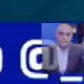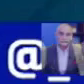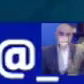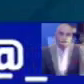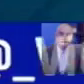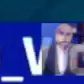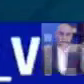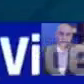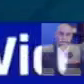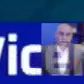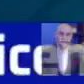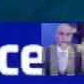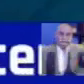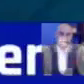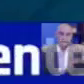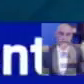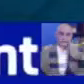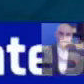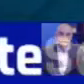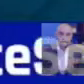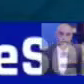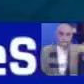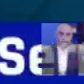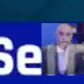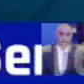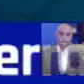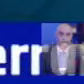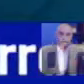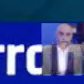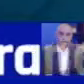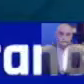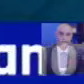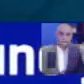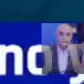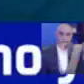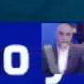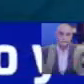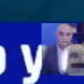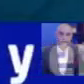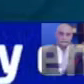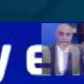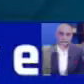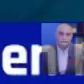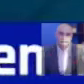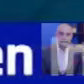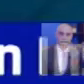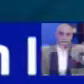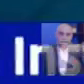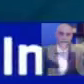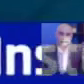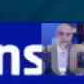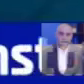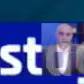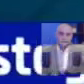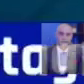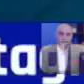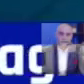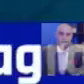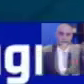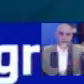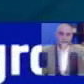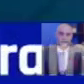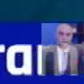quien algunos en nuestra generación llamábamos simple y llanamente el Robaproa. Y es que no se nos